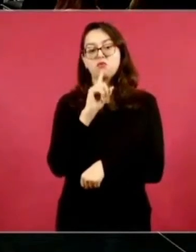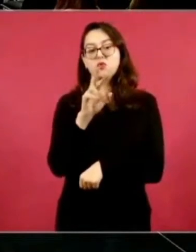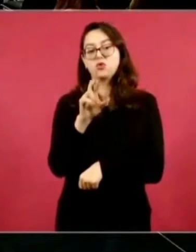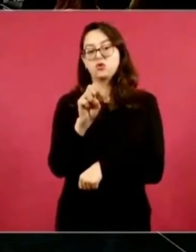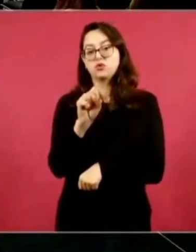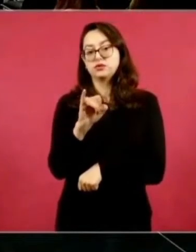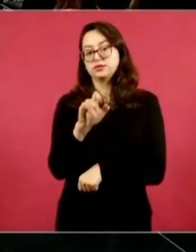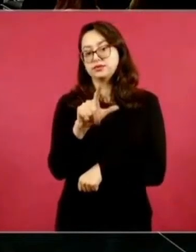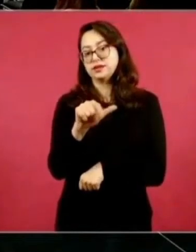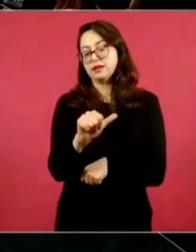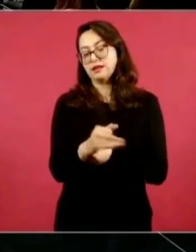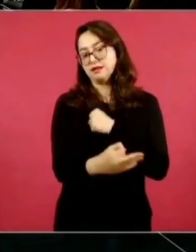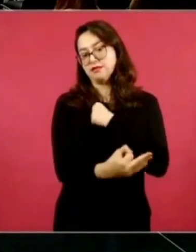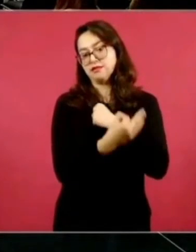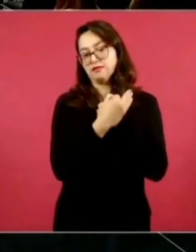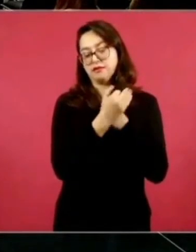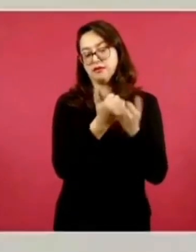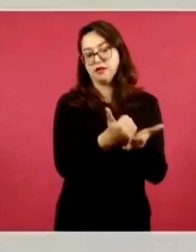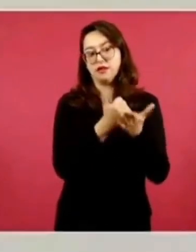Esto pasó el 15 de julio.